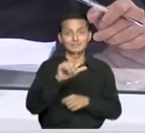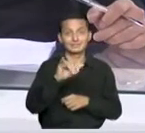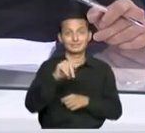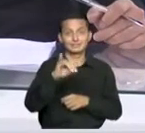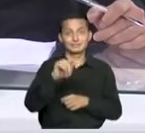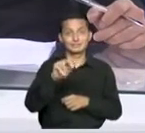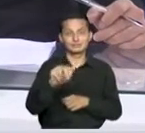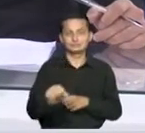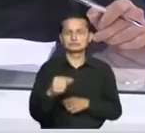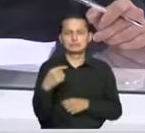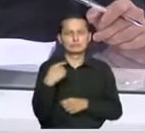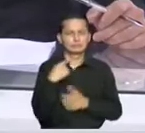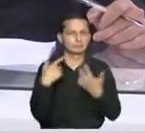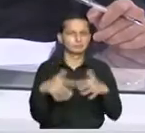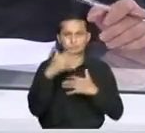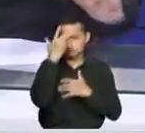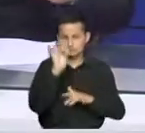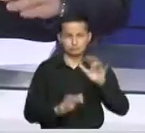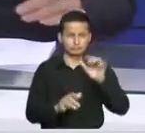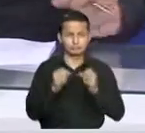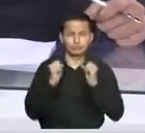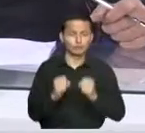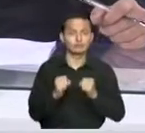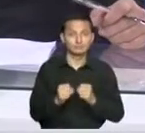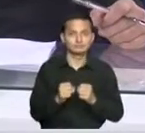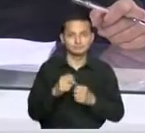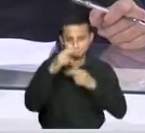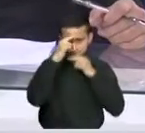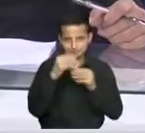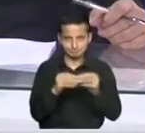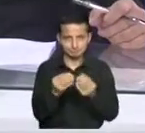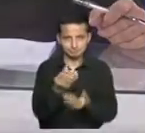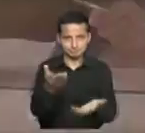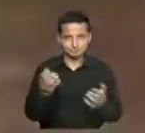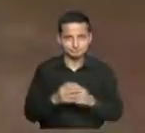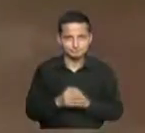también a causa de las fuertes lluvias. Más noticias en el siguiente resumen.